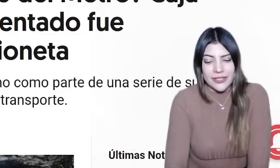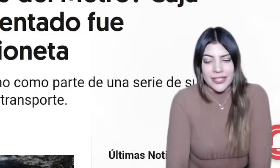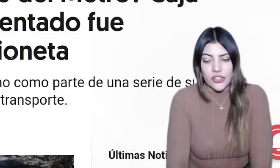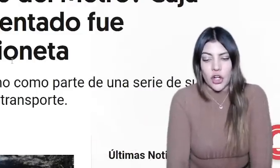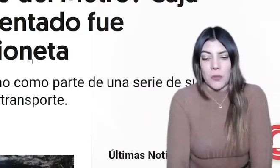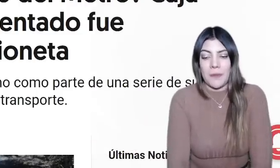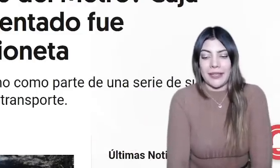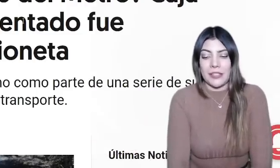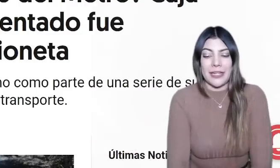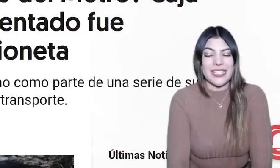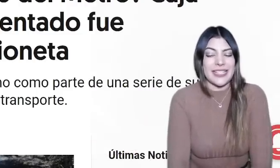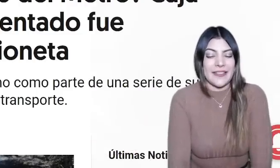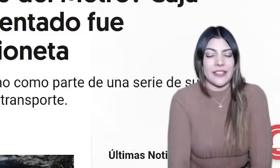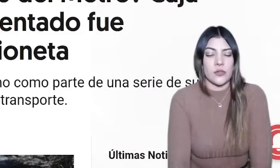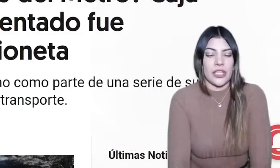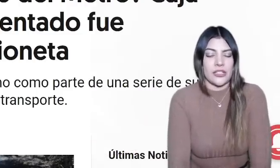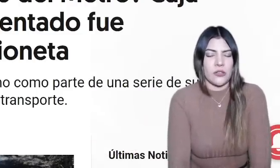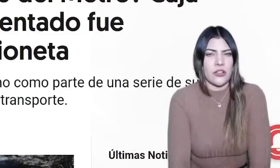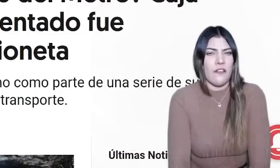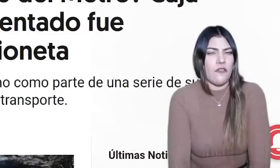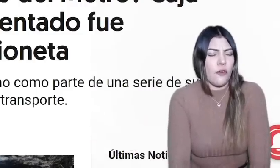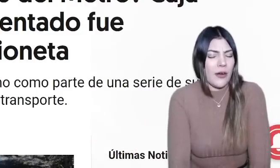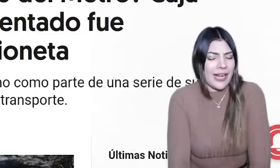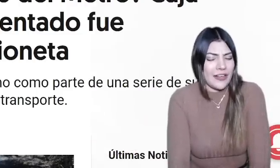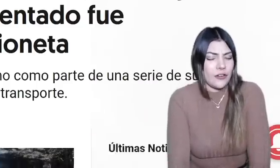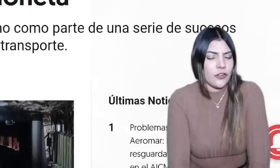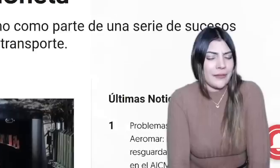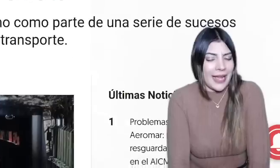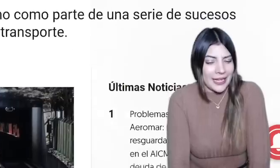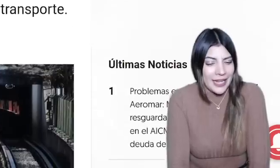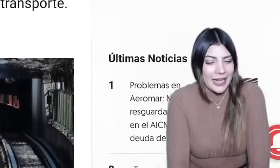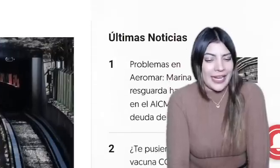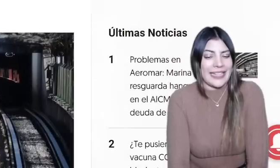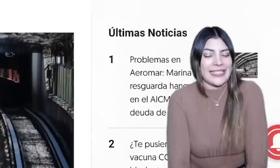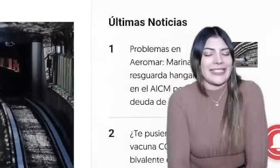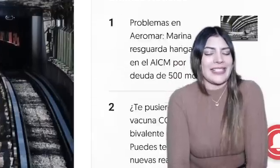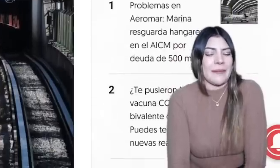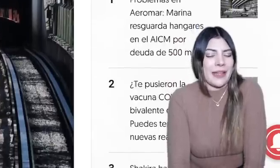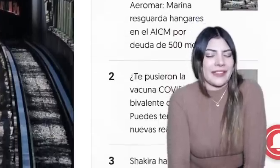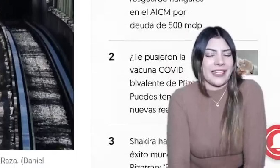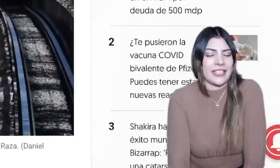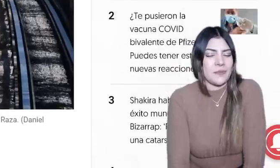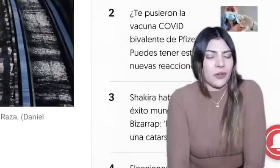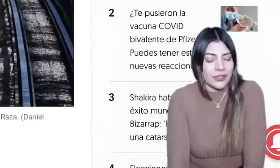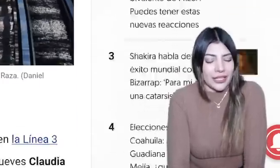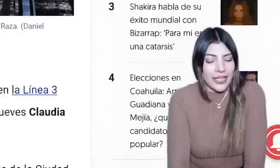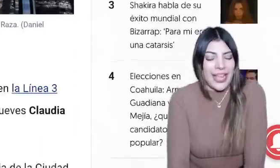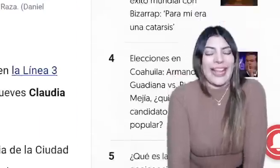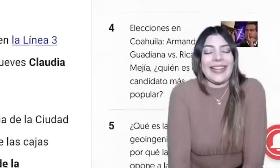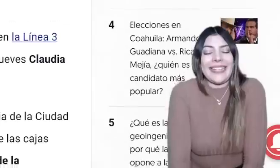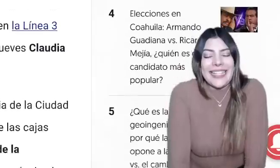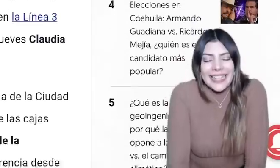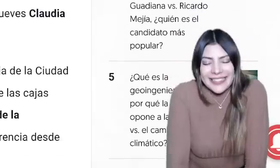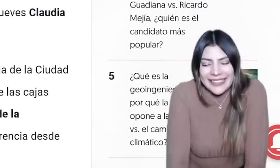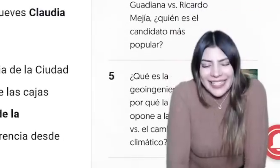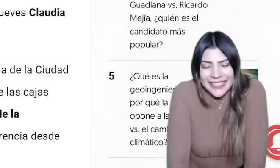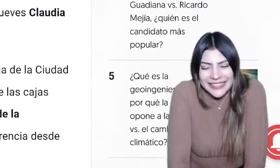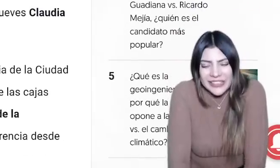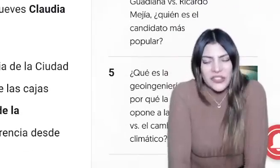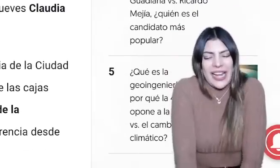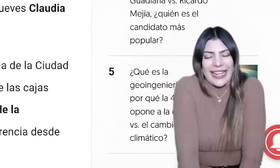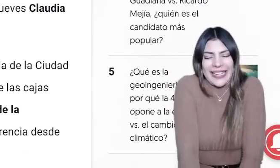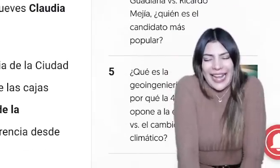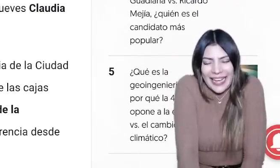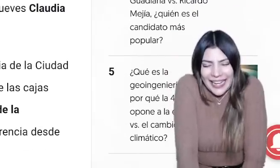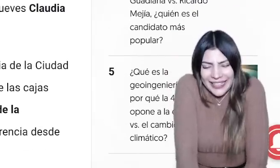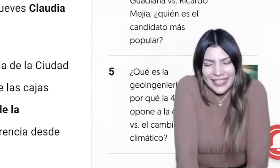señaló este hecho como parte de una serie de sucesos fuera de lo normal en el sistema de transporte. ¿Qué tenía que andar